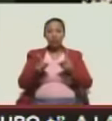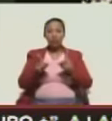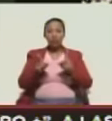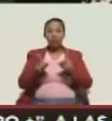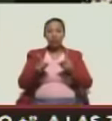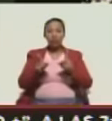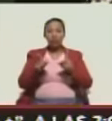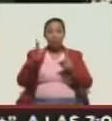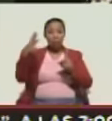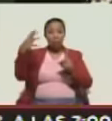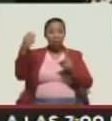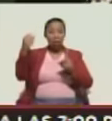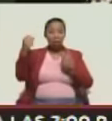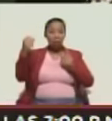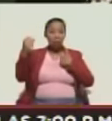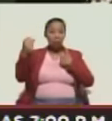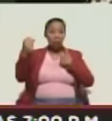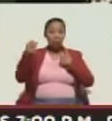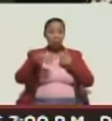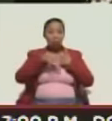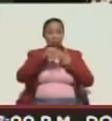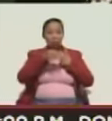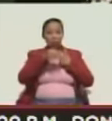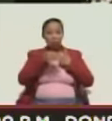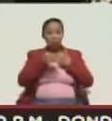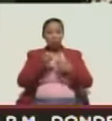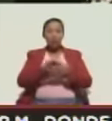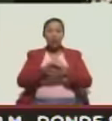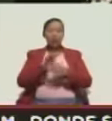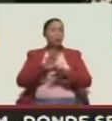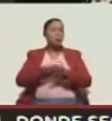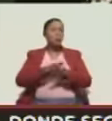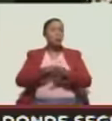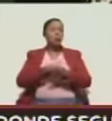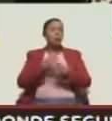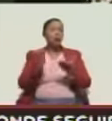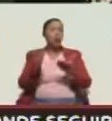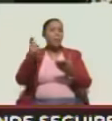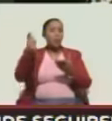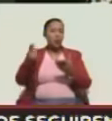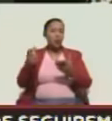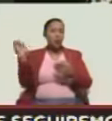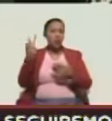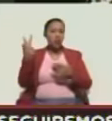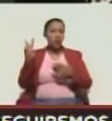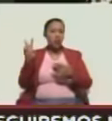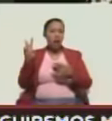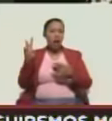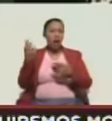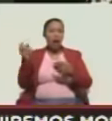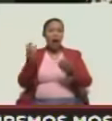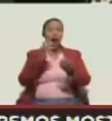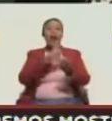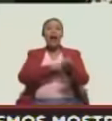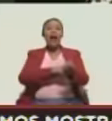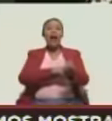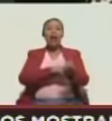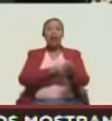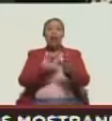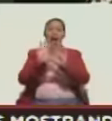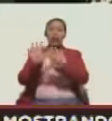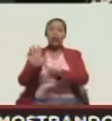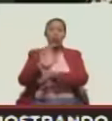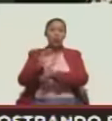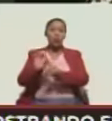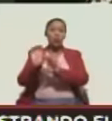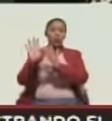van a entender algunos por qué el venezolano es como es. por qué fuimos